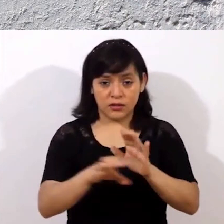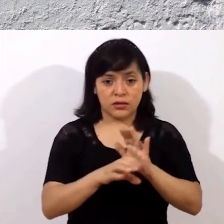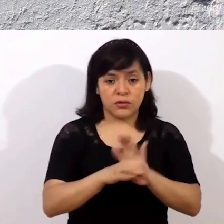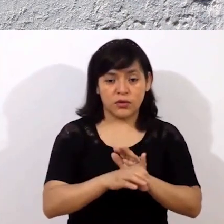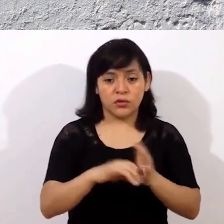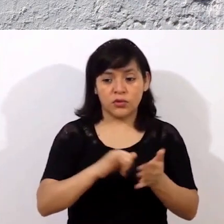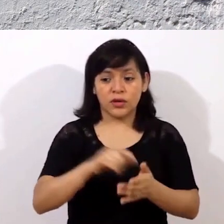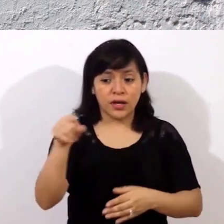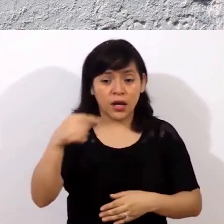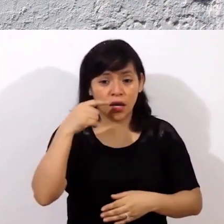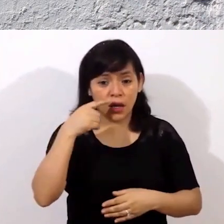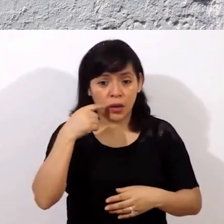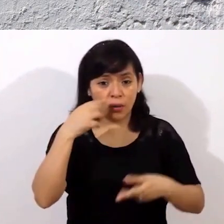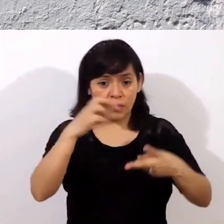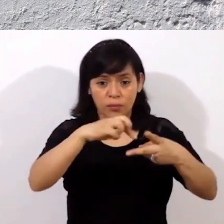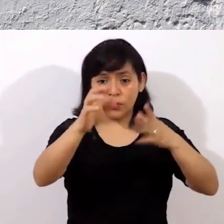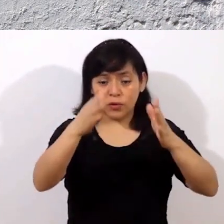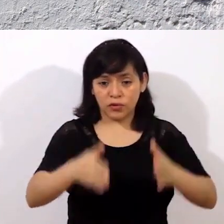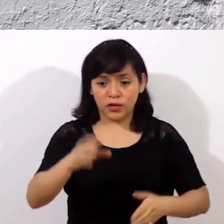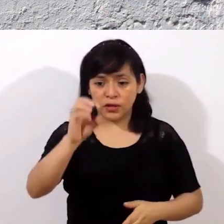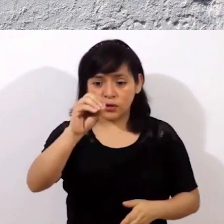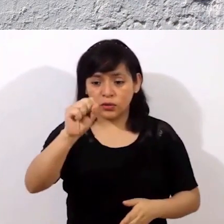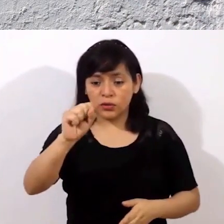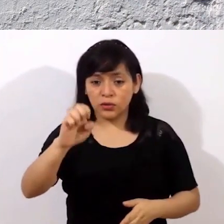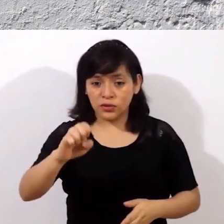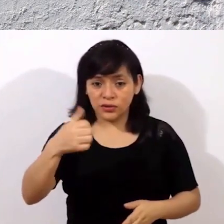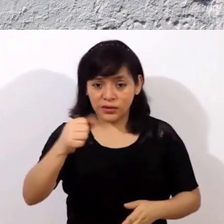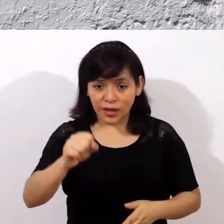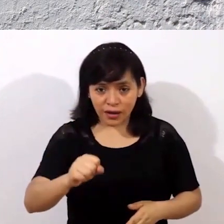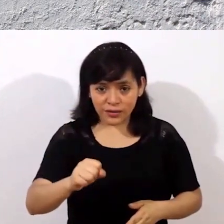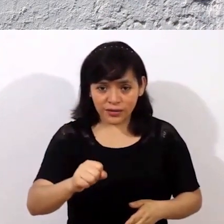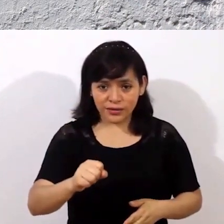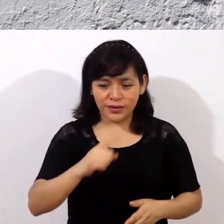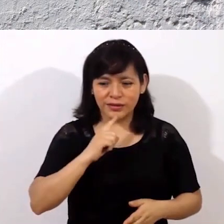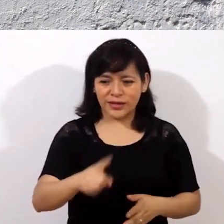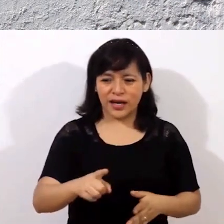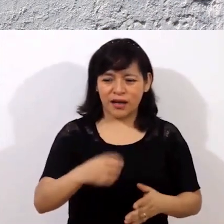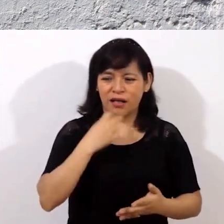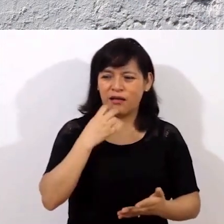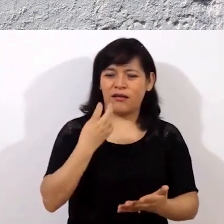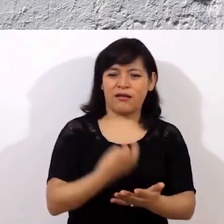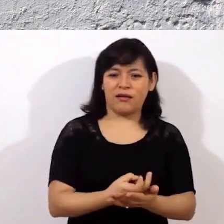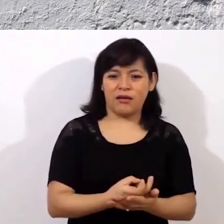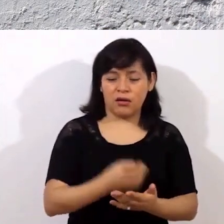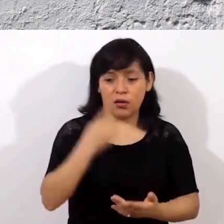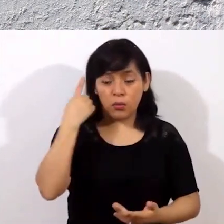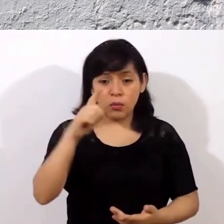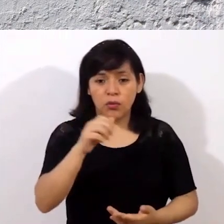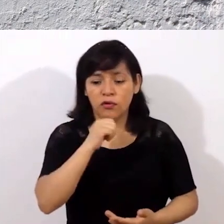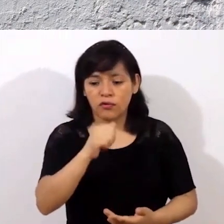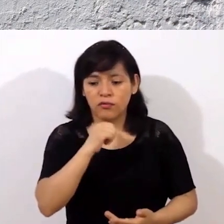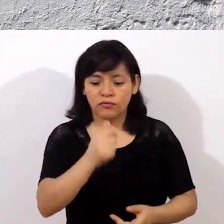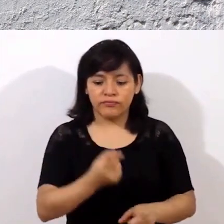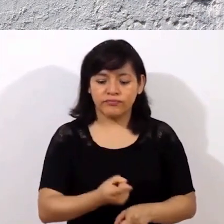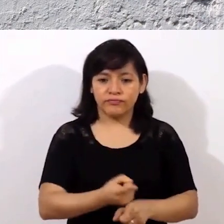Veremos también en este capítulo que Oseas se indigna por la infidelidad de Gomer, como también Dios